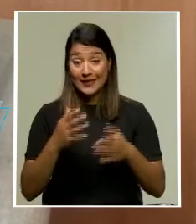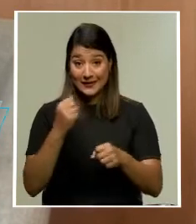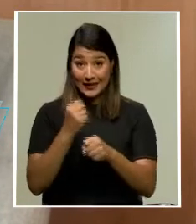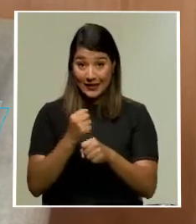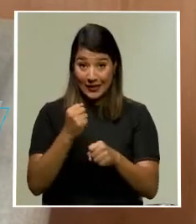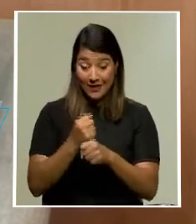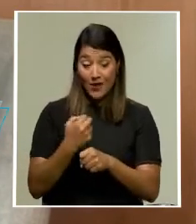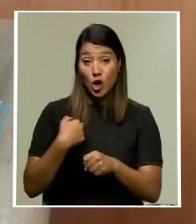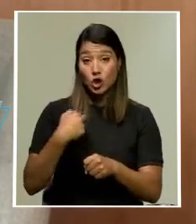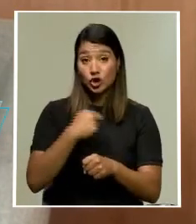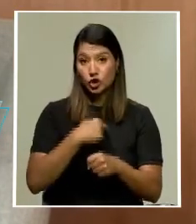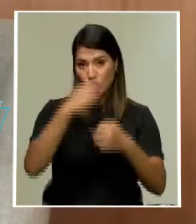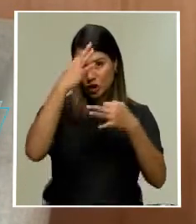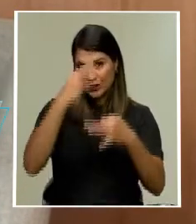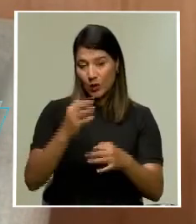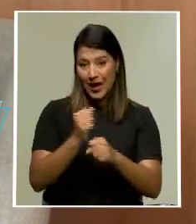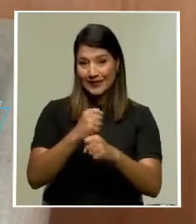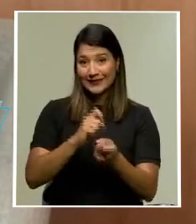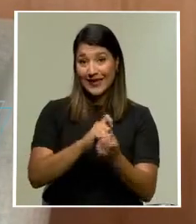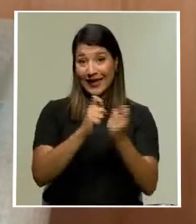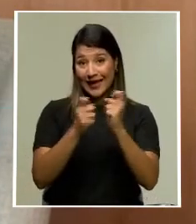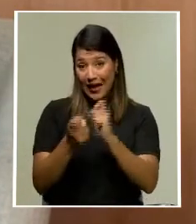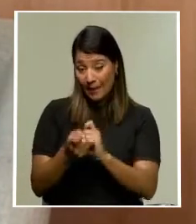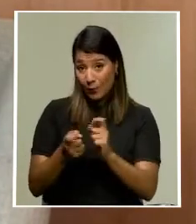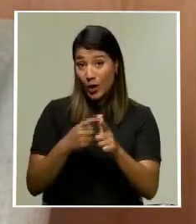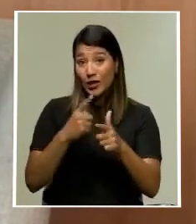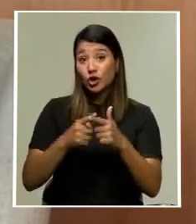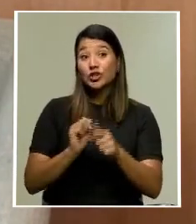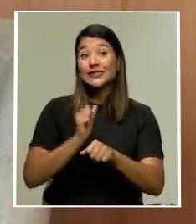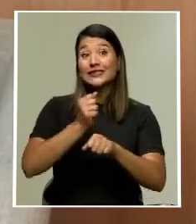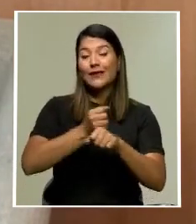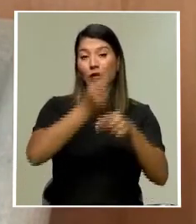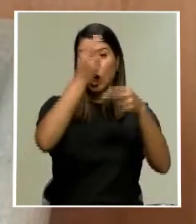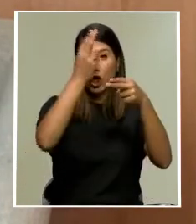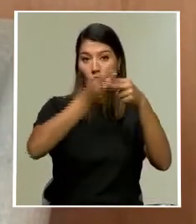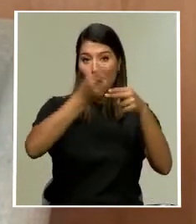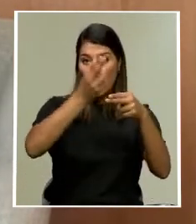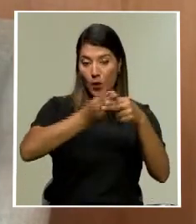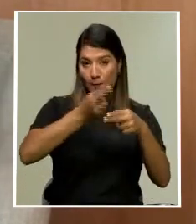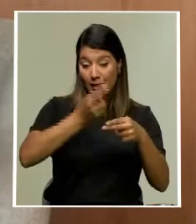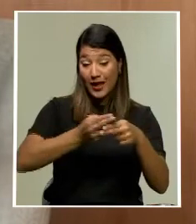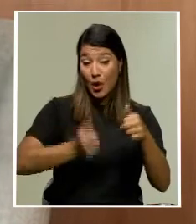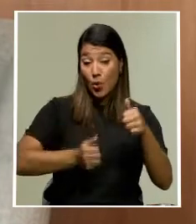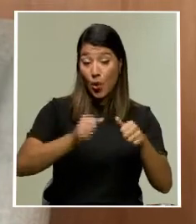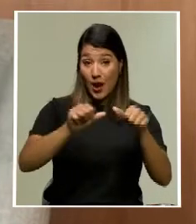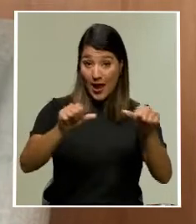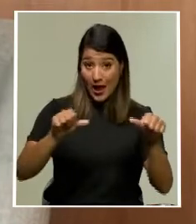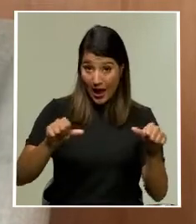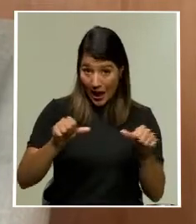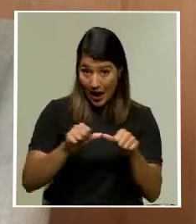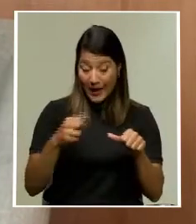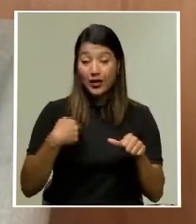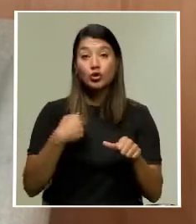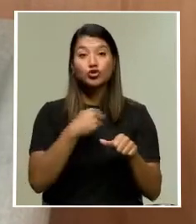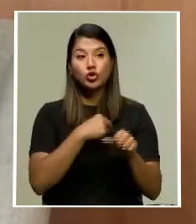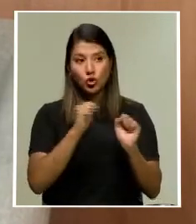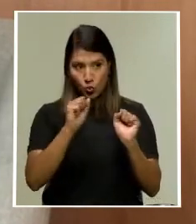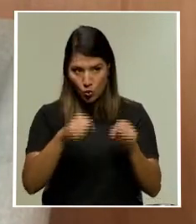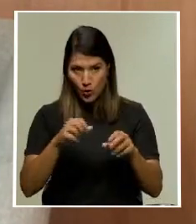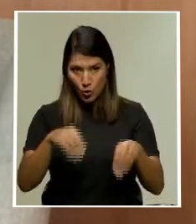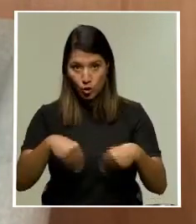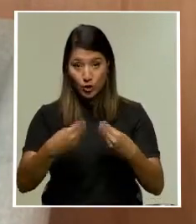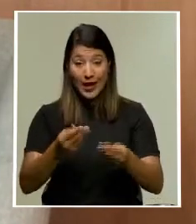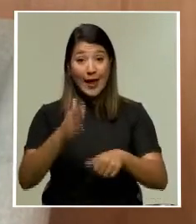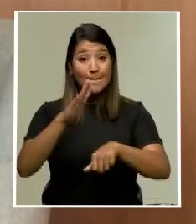un cambio. Dejamos una lista taxativa de cuáles son los sectores a los cuales se les va a poder autorizar